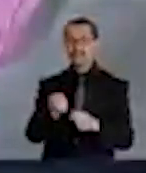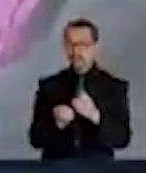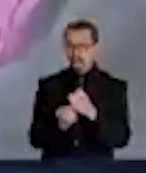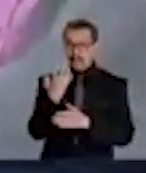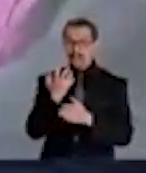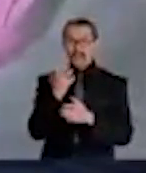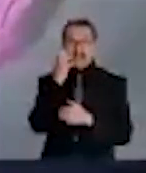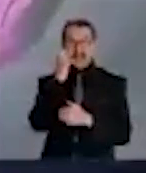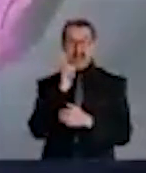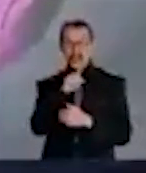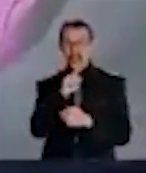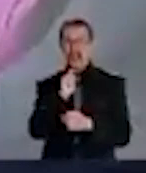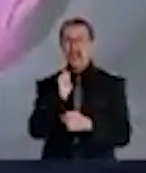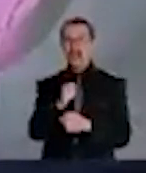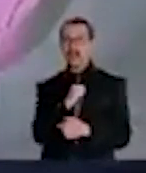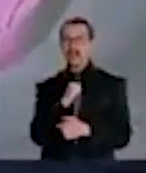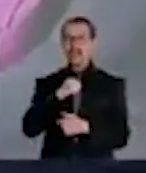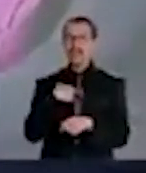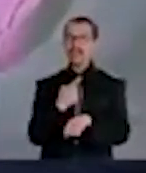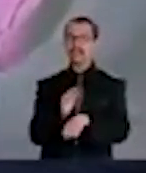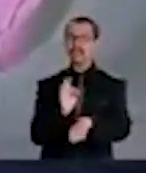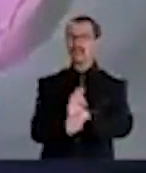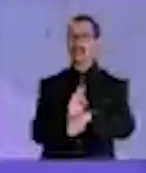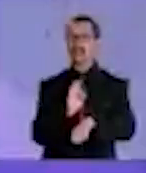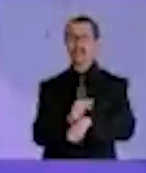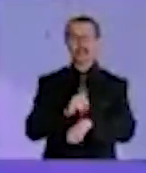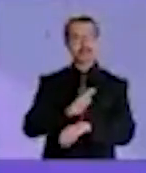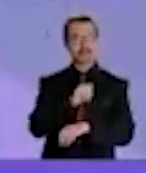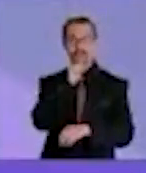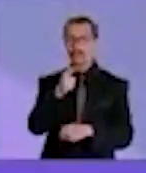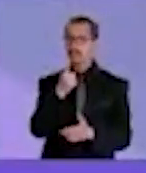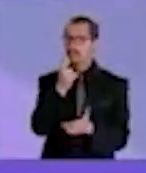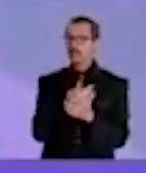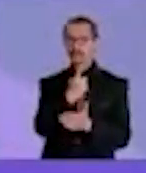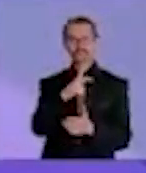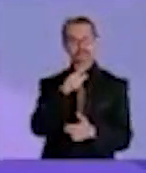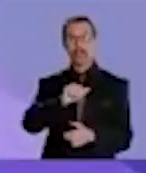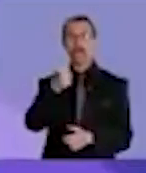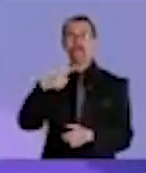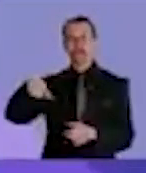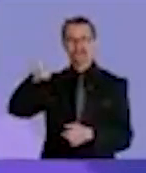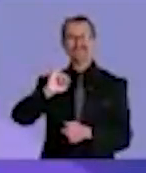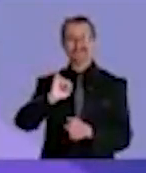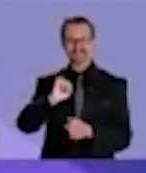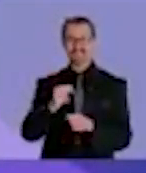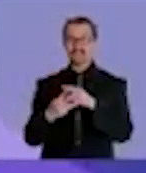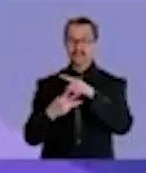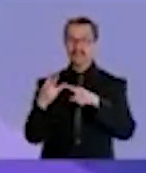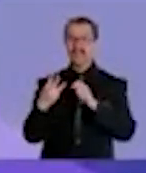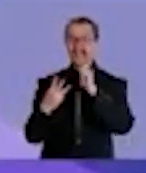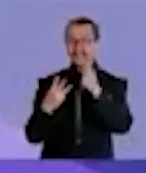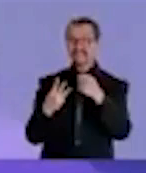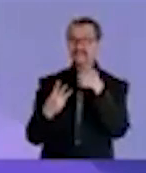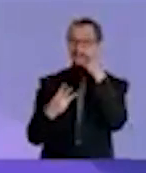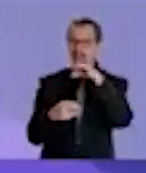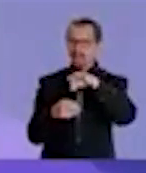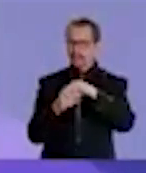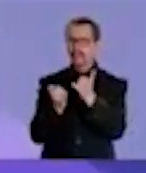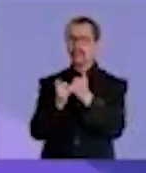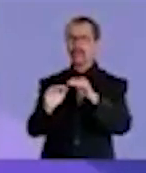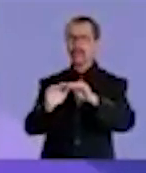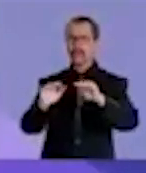por eso ellos tres quieren que se vote parejo como dice andrés manuel no va a tener un congreso a modo porque no va a poder